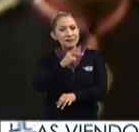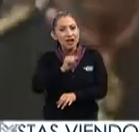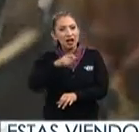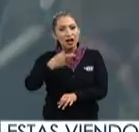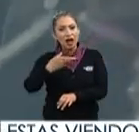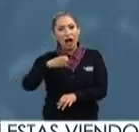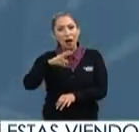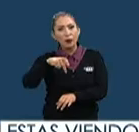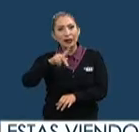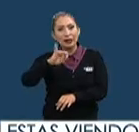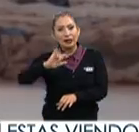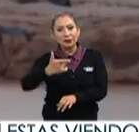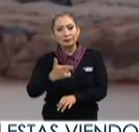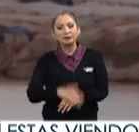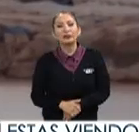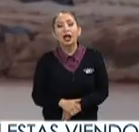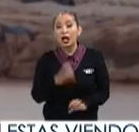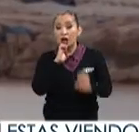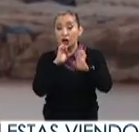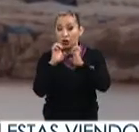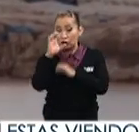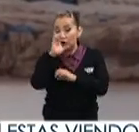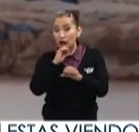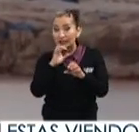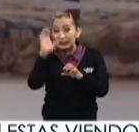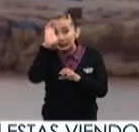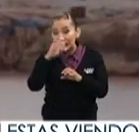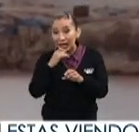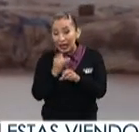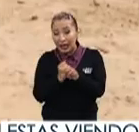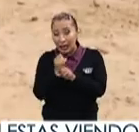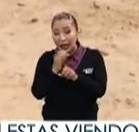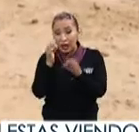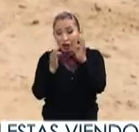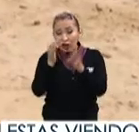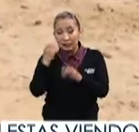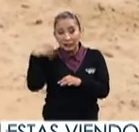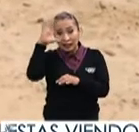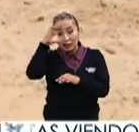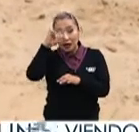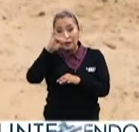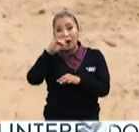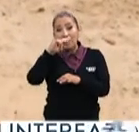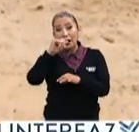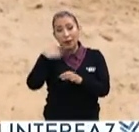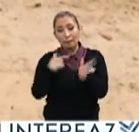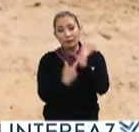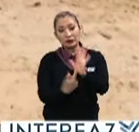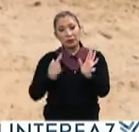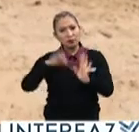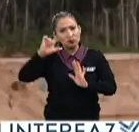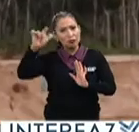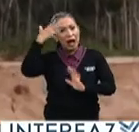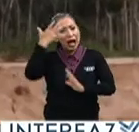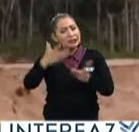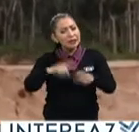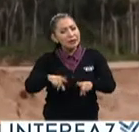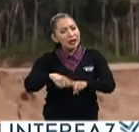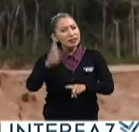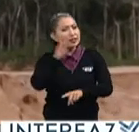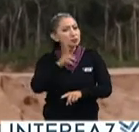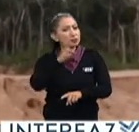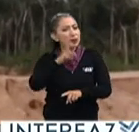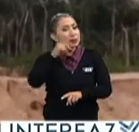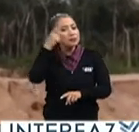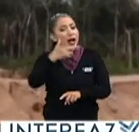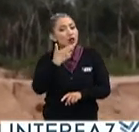Hawking. El noticiero científico y cultural iberoamericano nos presenta a especialistas que realizan diversos